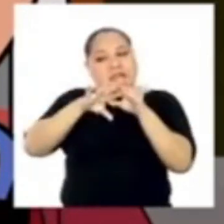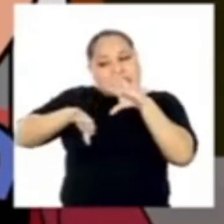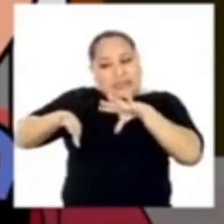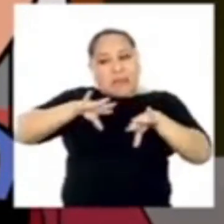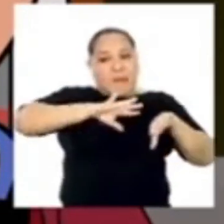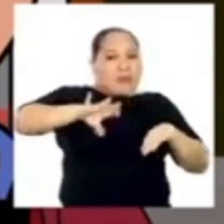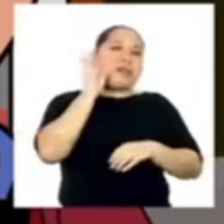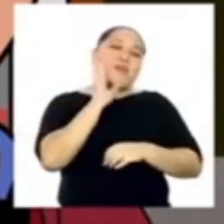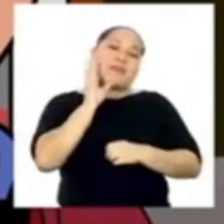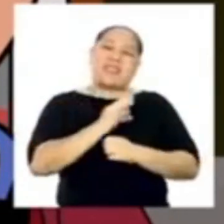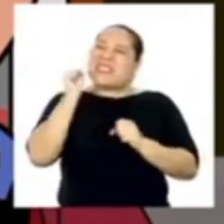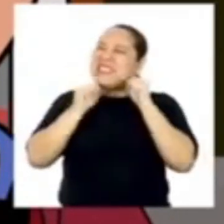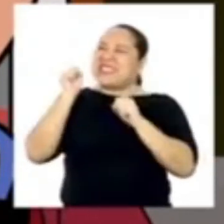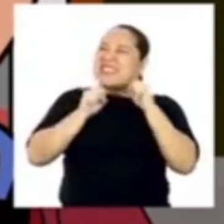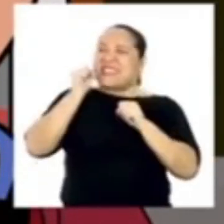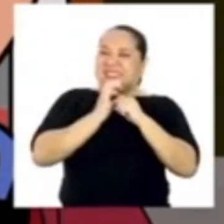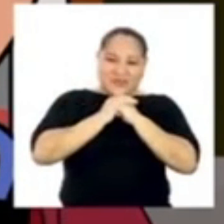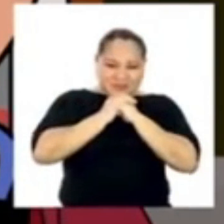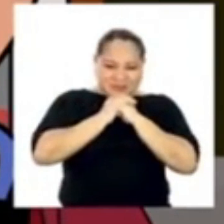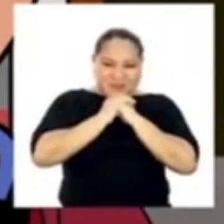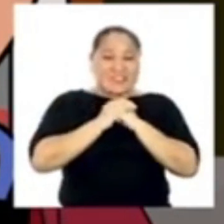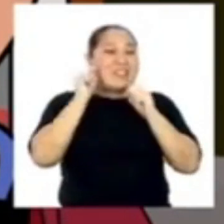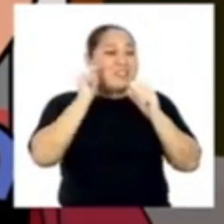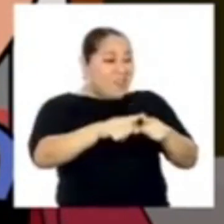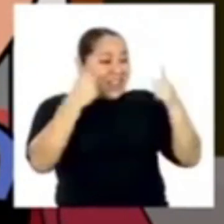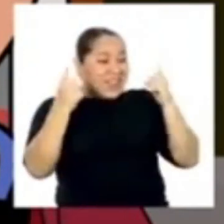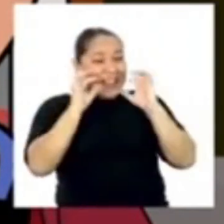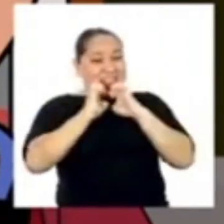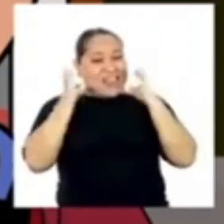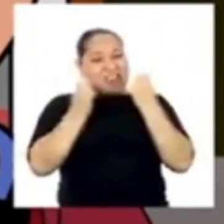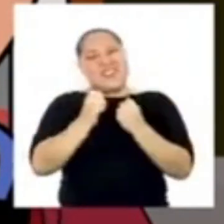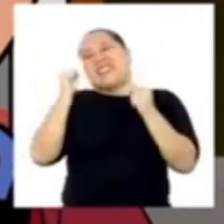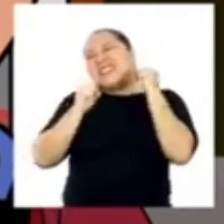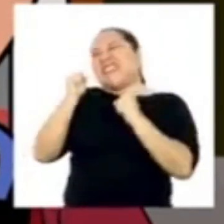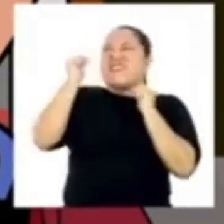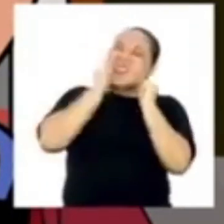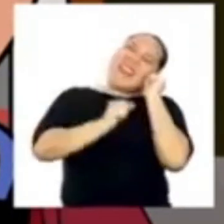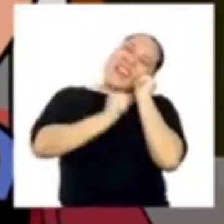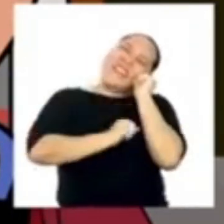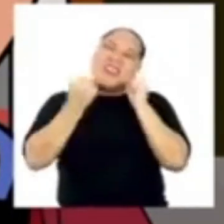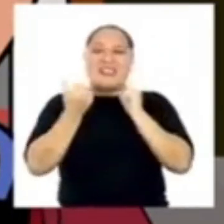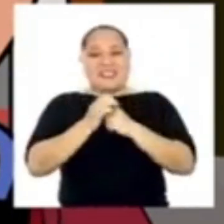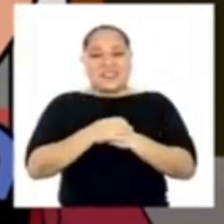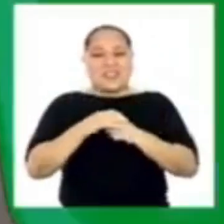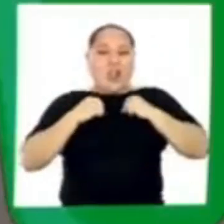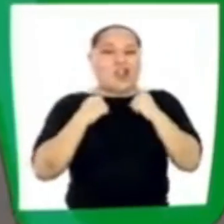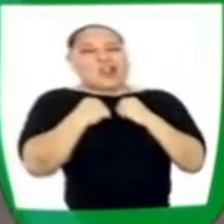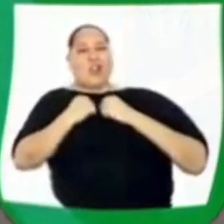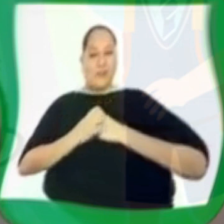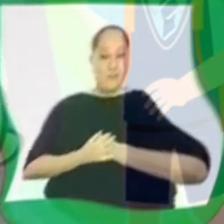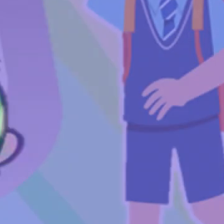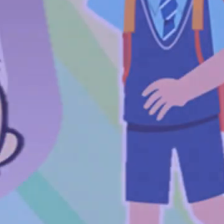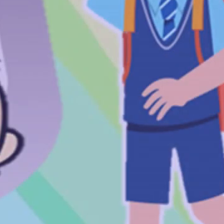proponerles volver a separar los residuos. Sí. Somos un gran equipo. ¡Súper hermanos!